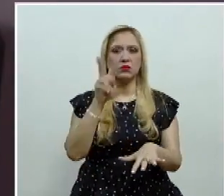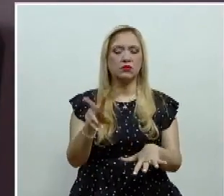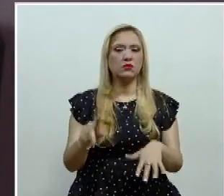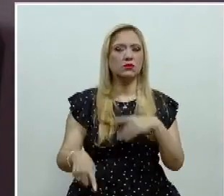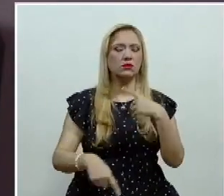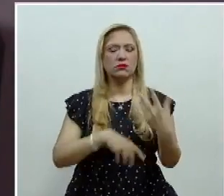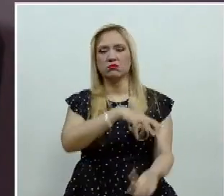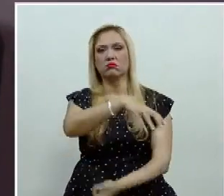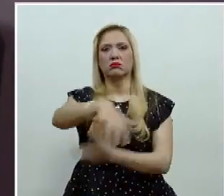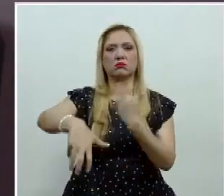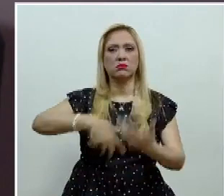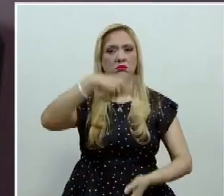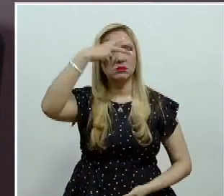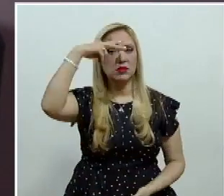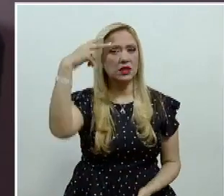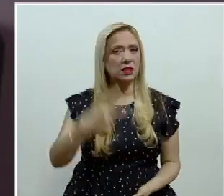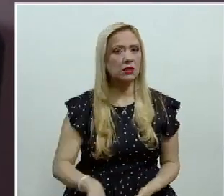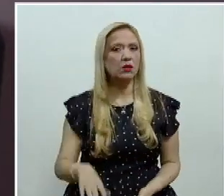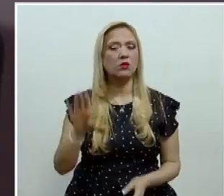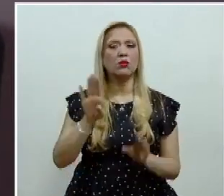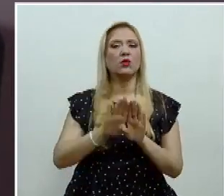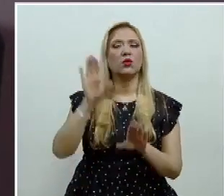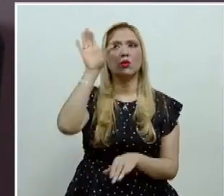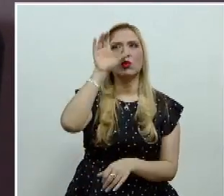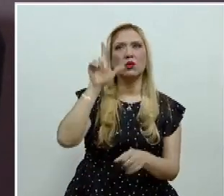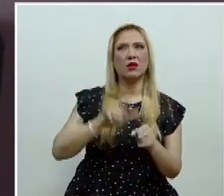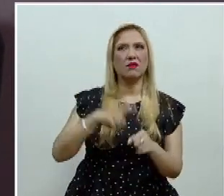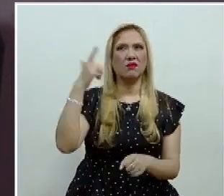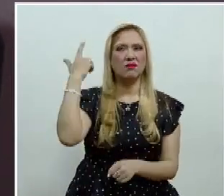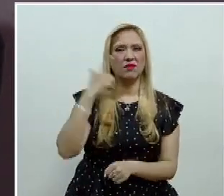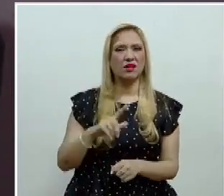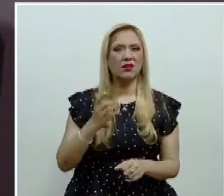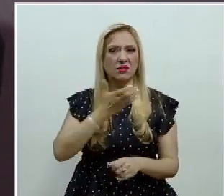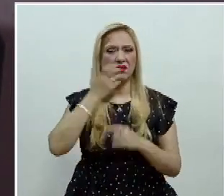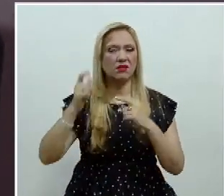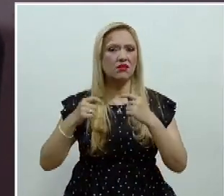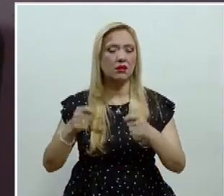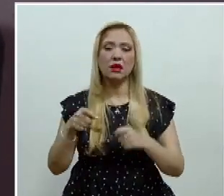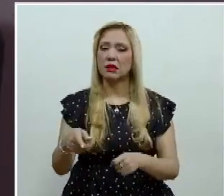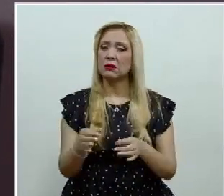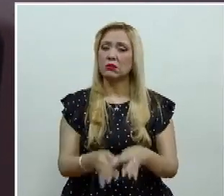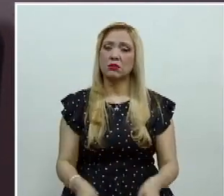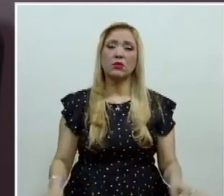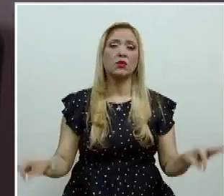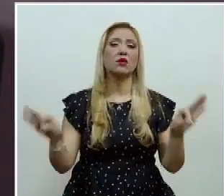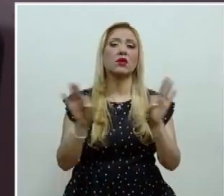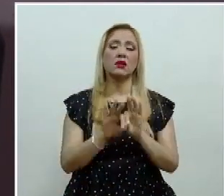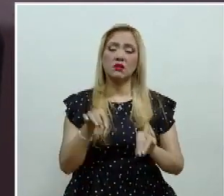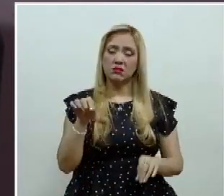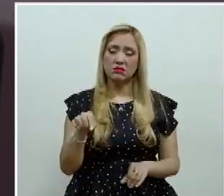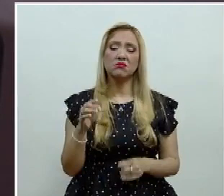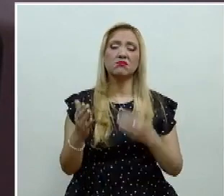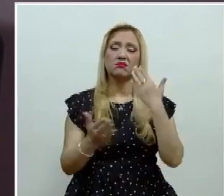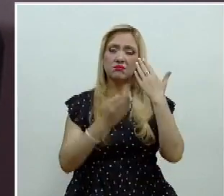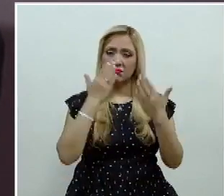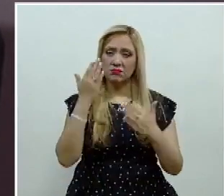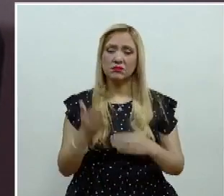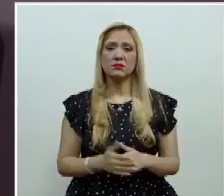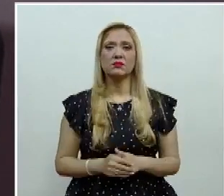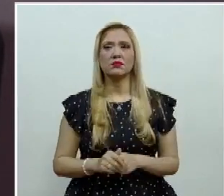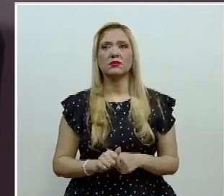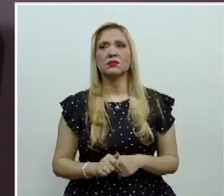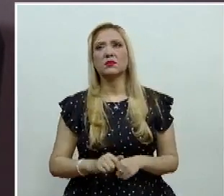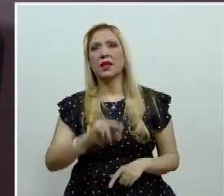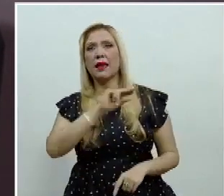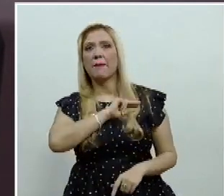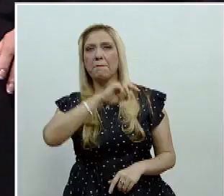en todo el país, pues obviamente que es preponderante, pero eso es básico. Es decir, no cualquier